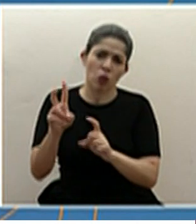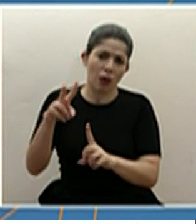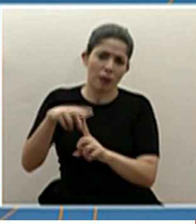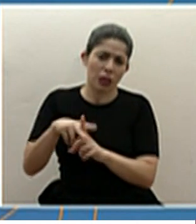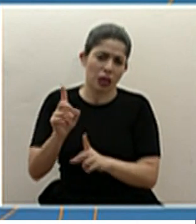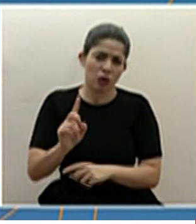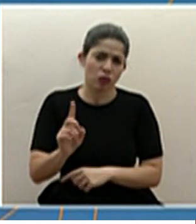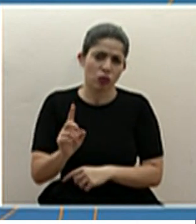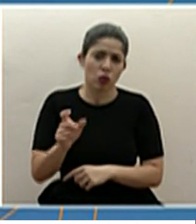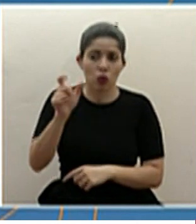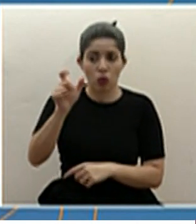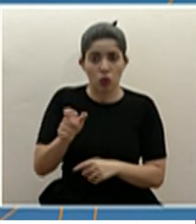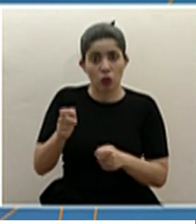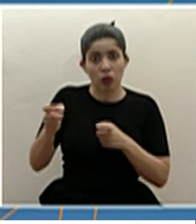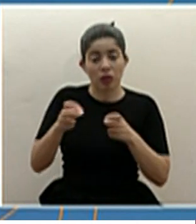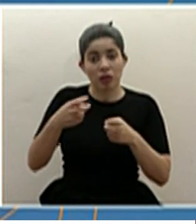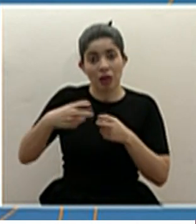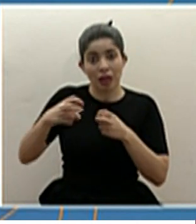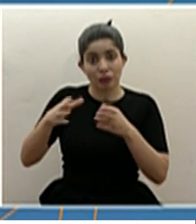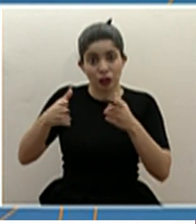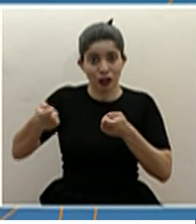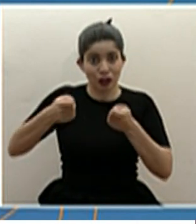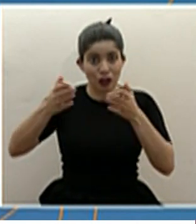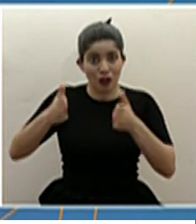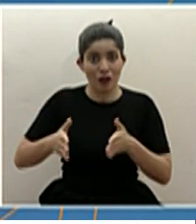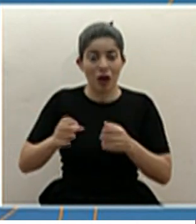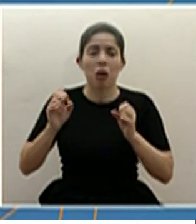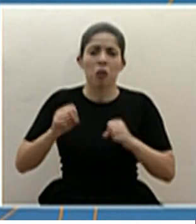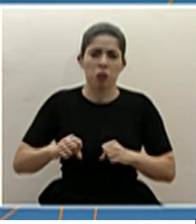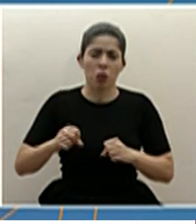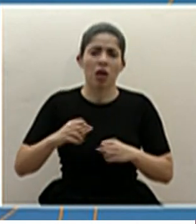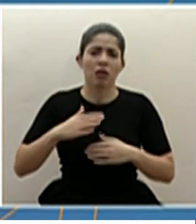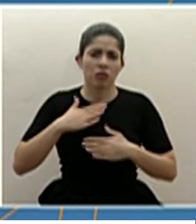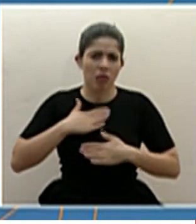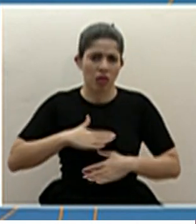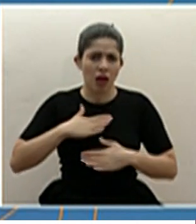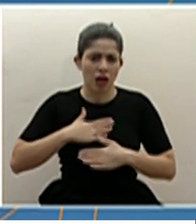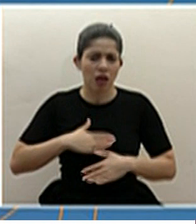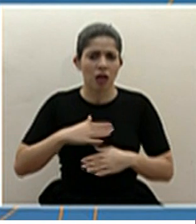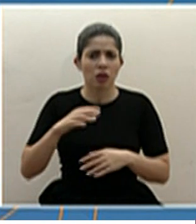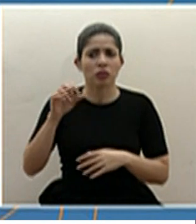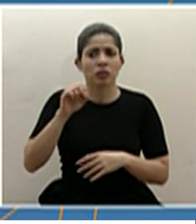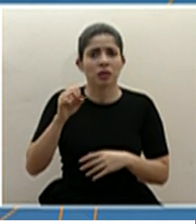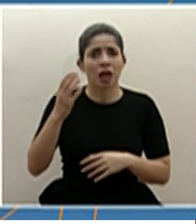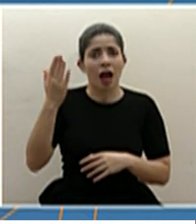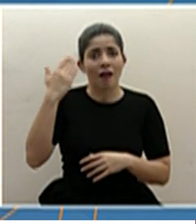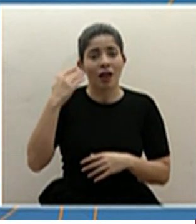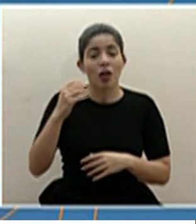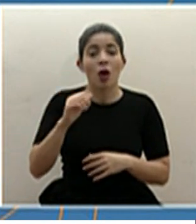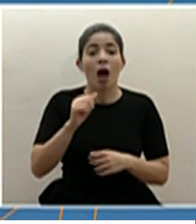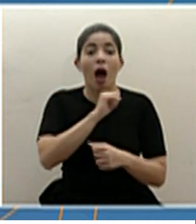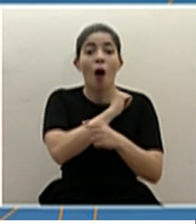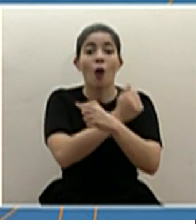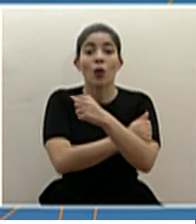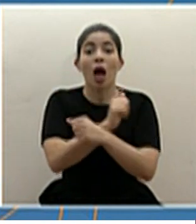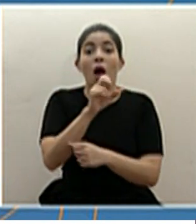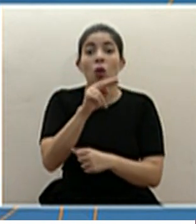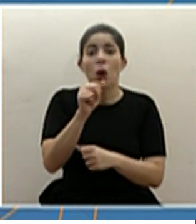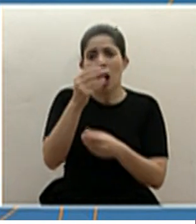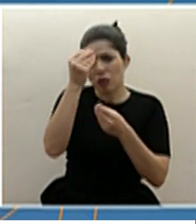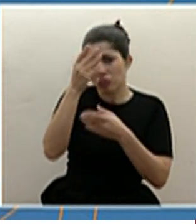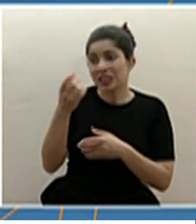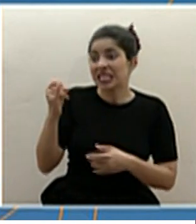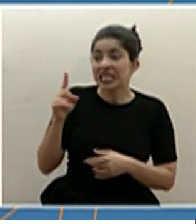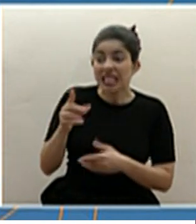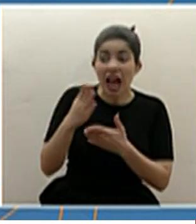y el transportista puede estar tranquilo, y así fue transmitido el sábado por las autoridades aduaneras. El transportista puede